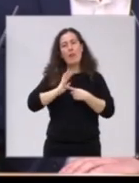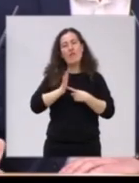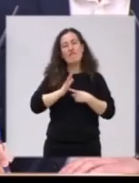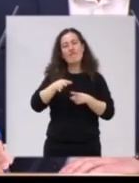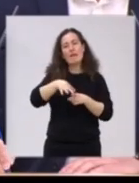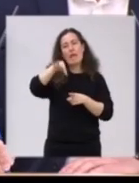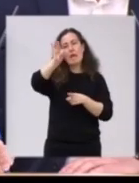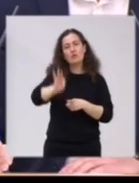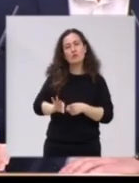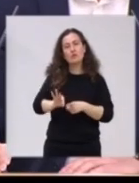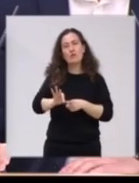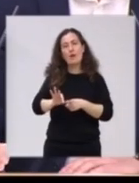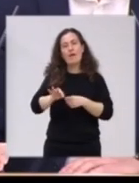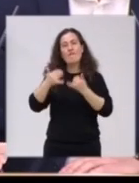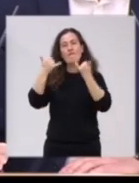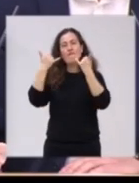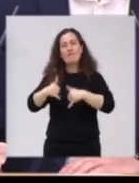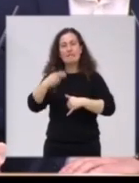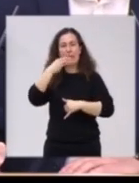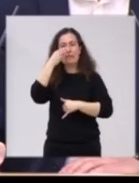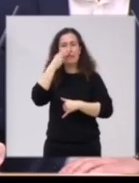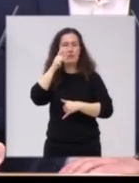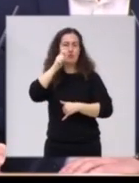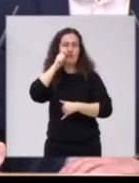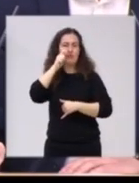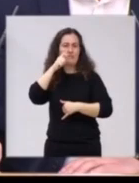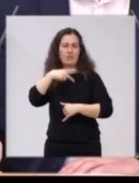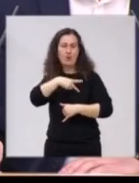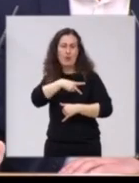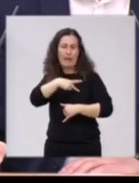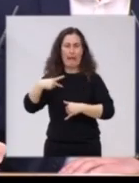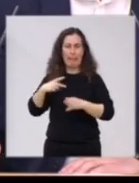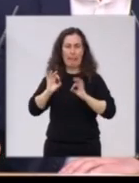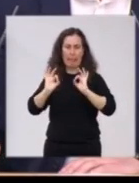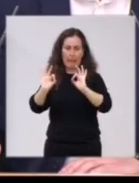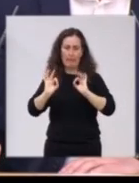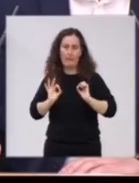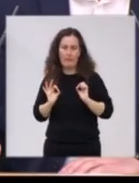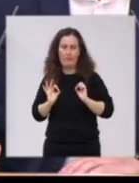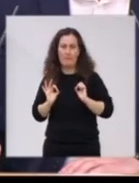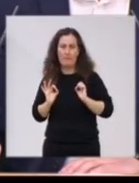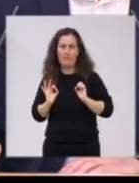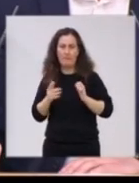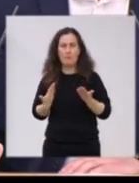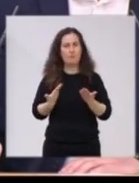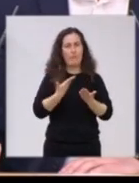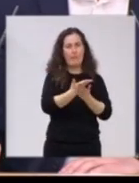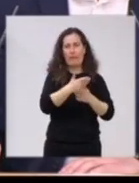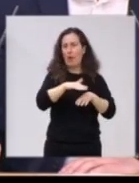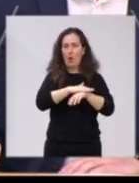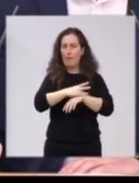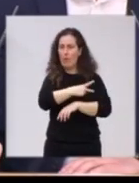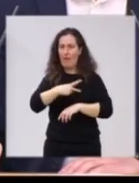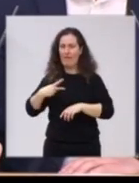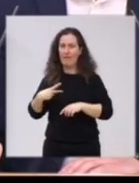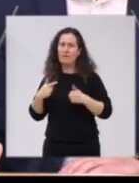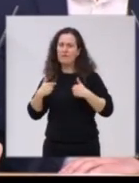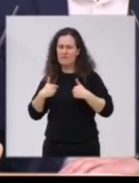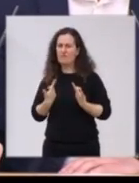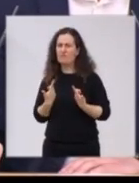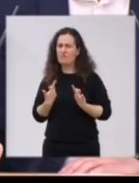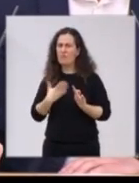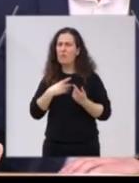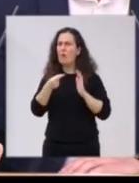a la celebración de la Feria de la Anchoa y la Conserva de Cantabria, reuniendo, y así puedo adelantar que reunimos sobradamente